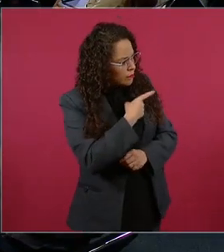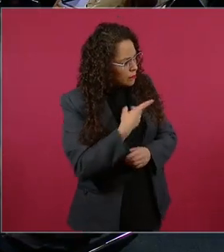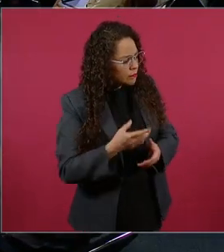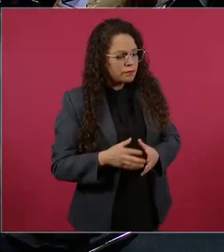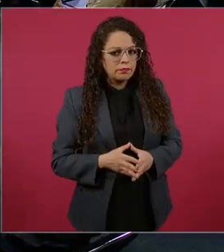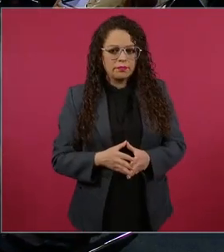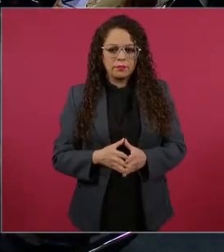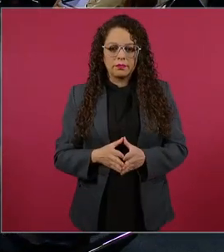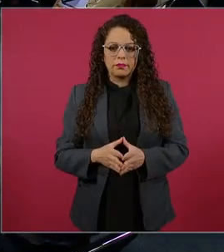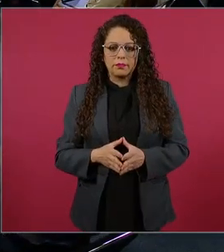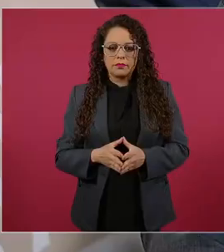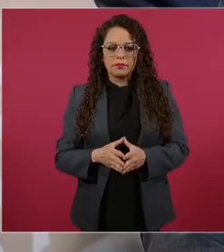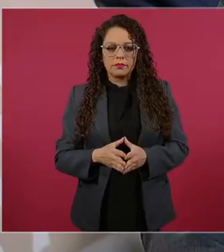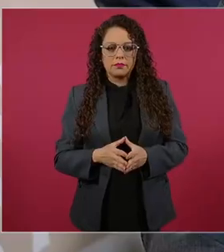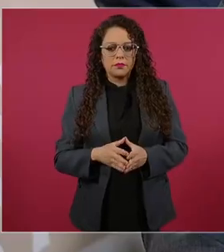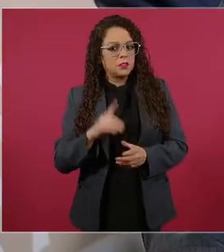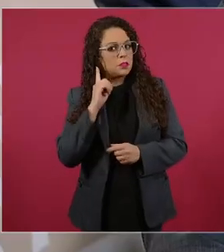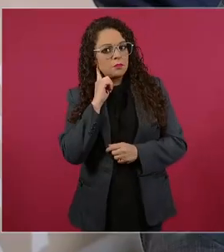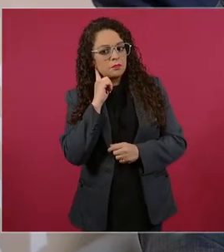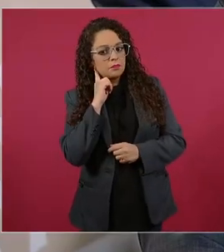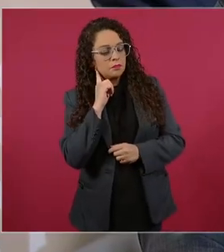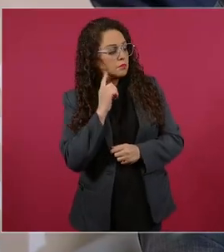tiempo?